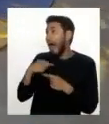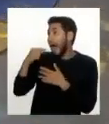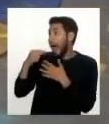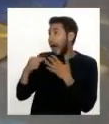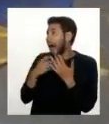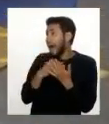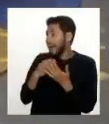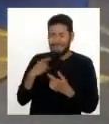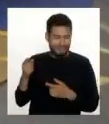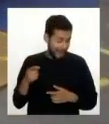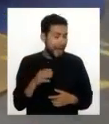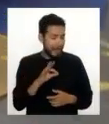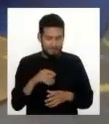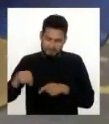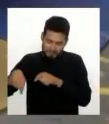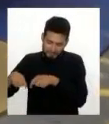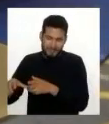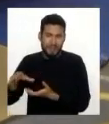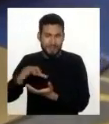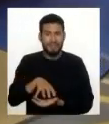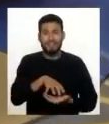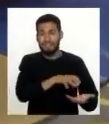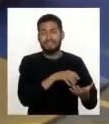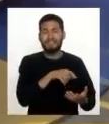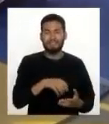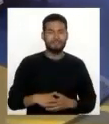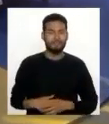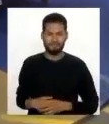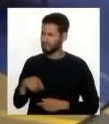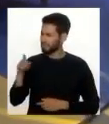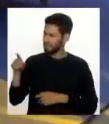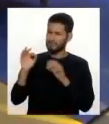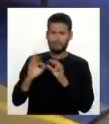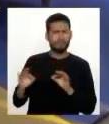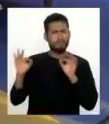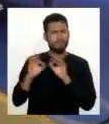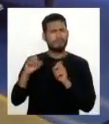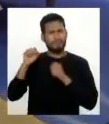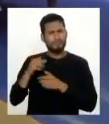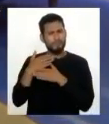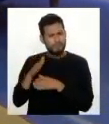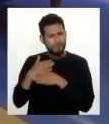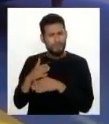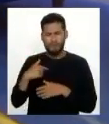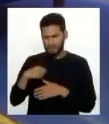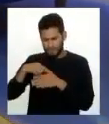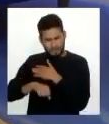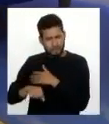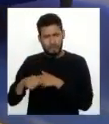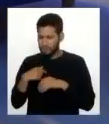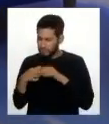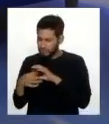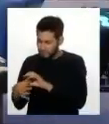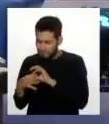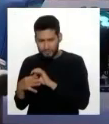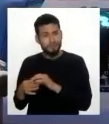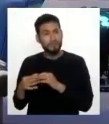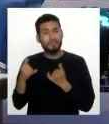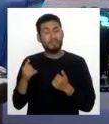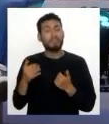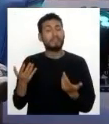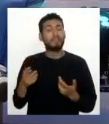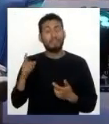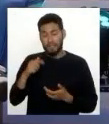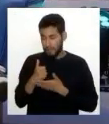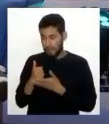lonchera, o esta semana te pienso mandar esto, esto. Y eso es importante, que podamos compartir ese momento con nuestros hijos y de manera rápida